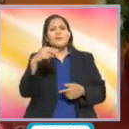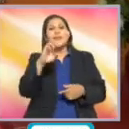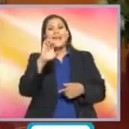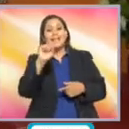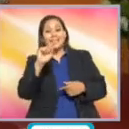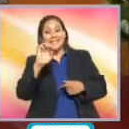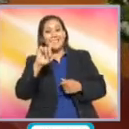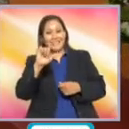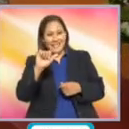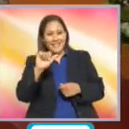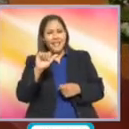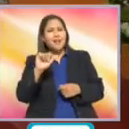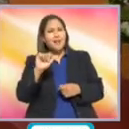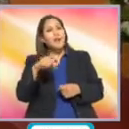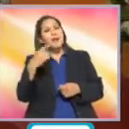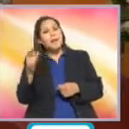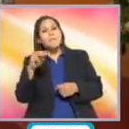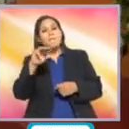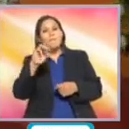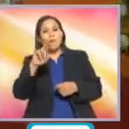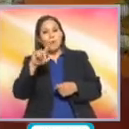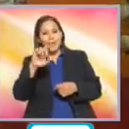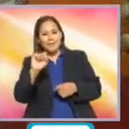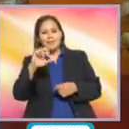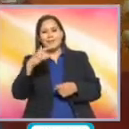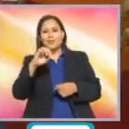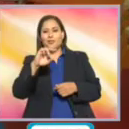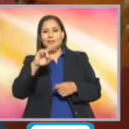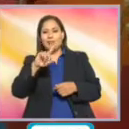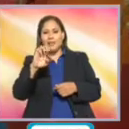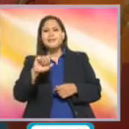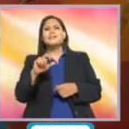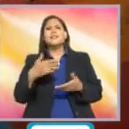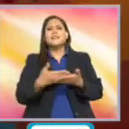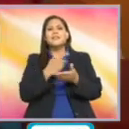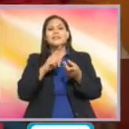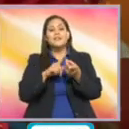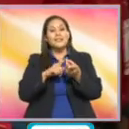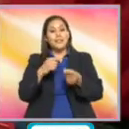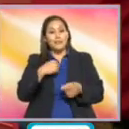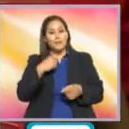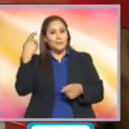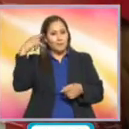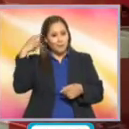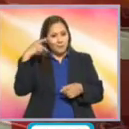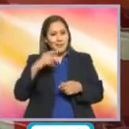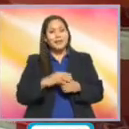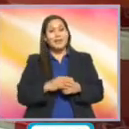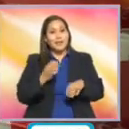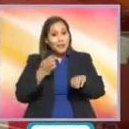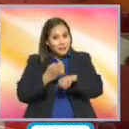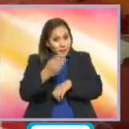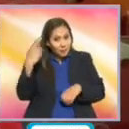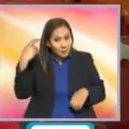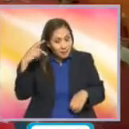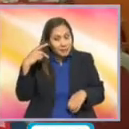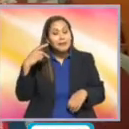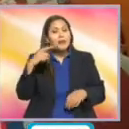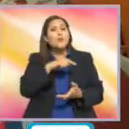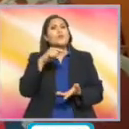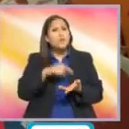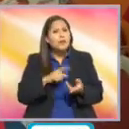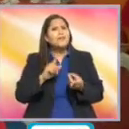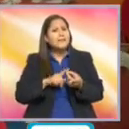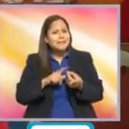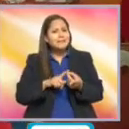Estela. ¿Estela qué? Morales González, aquí ¿Y para... de dónde es usted? Yo soy de Puebla. ¿Del estado de Puebla? ¿De qué parte